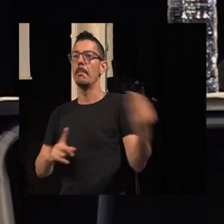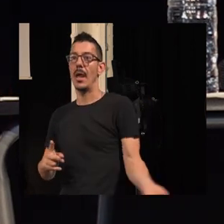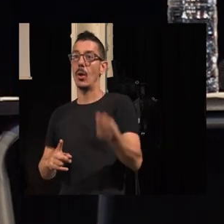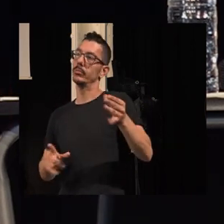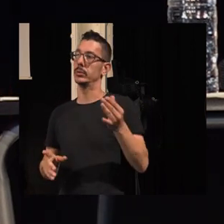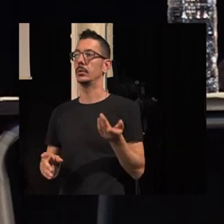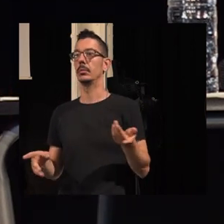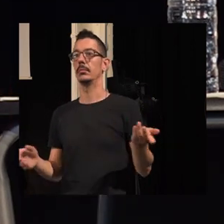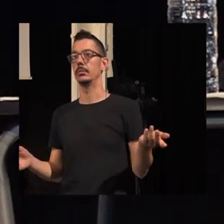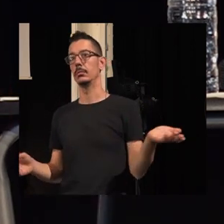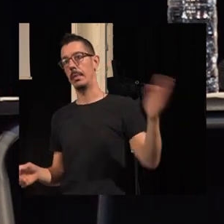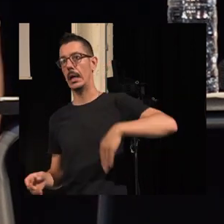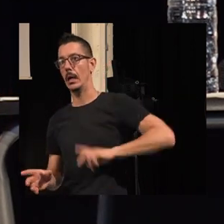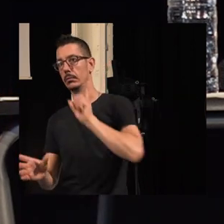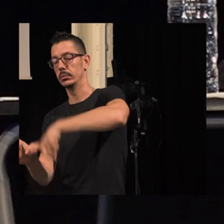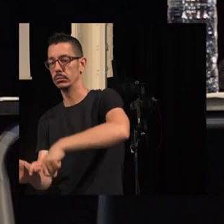Pero